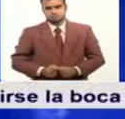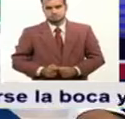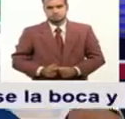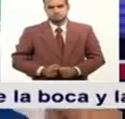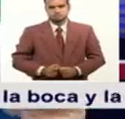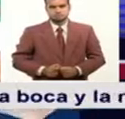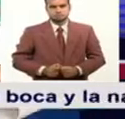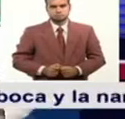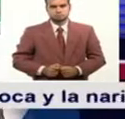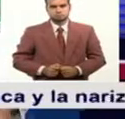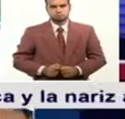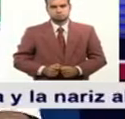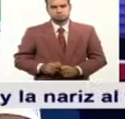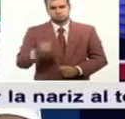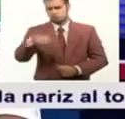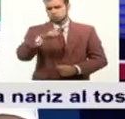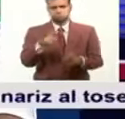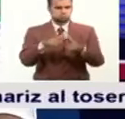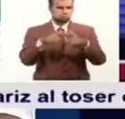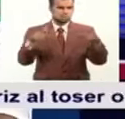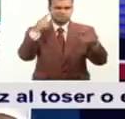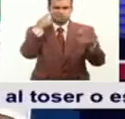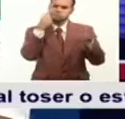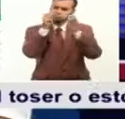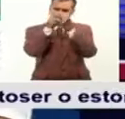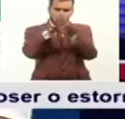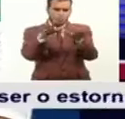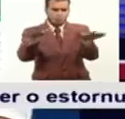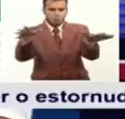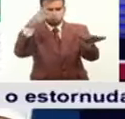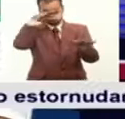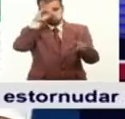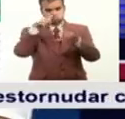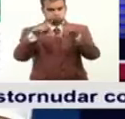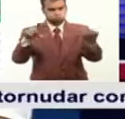y predominado la transmisión en nuestro país.